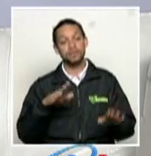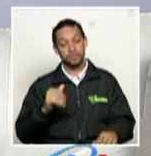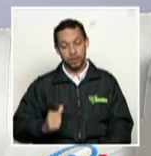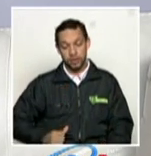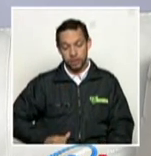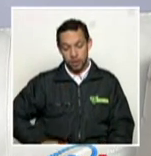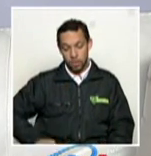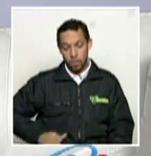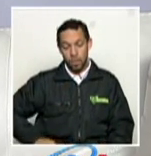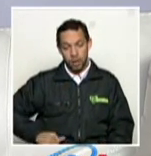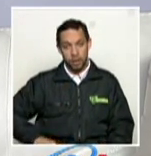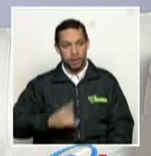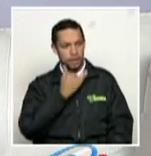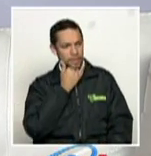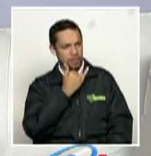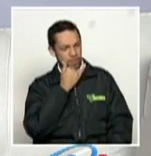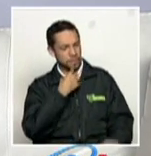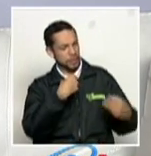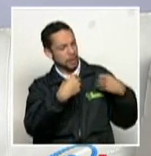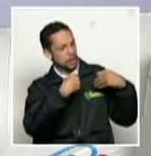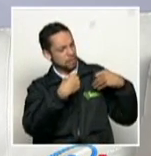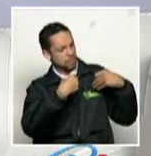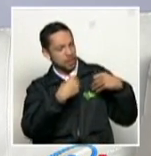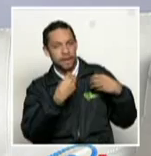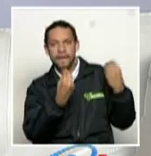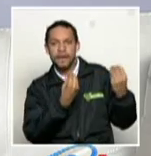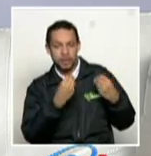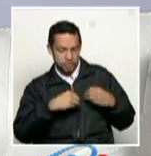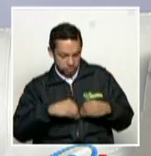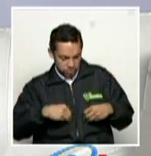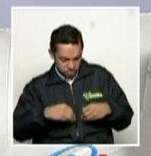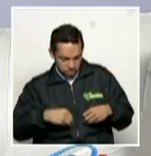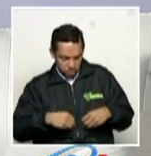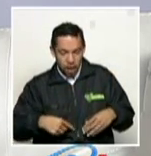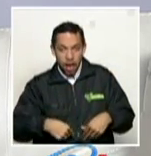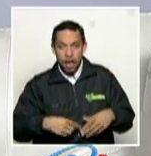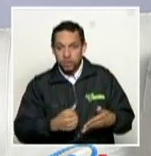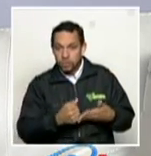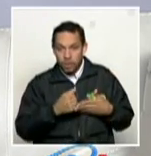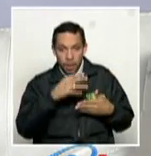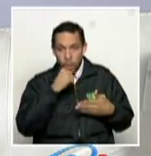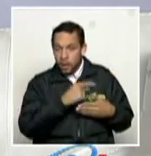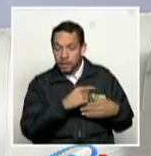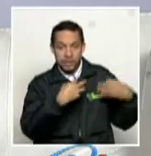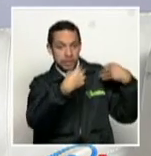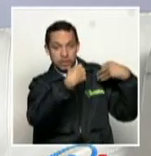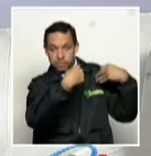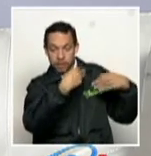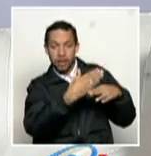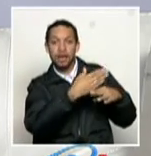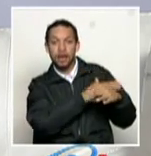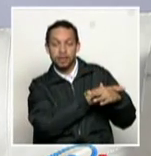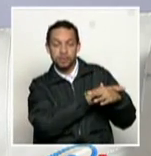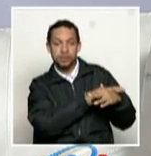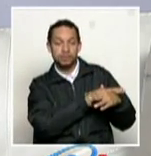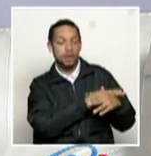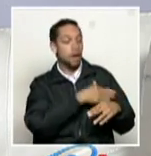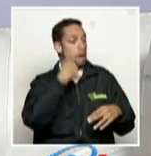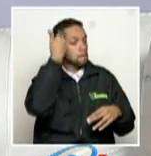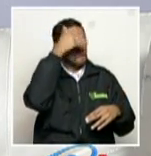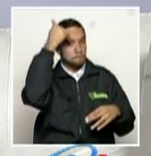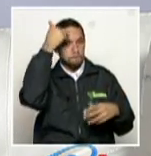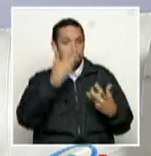operen y no le digan qué pasó, ni quién, ni cómo, ni nada. Pues es lo mínimo. Que a uno lo abran, pues, y que no le